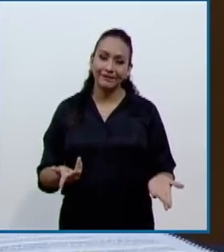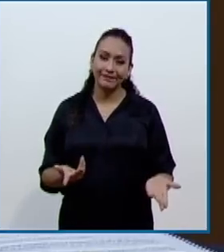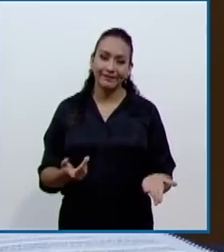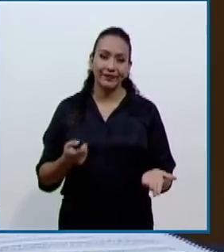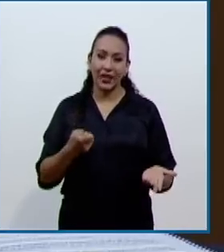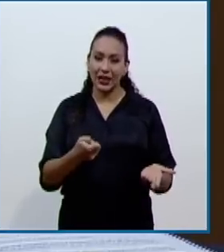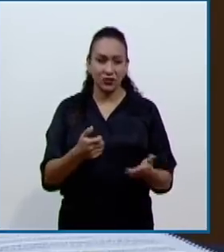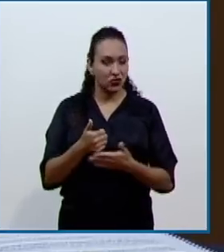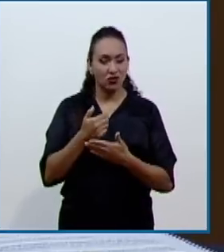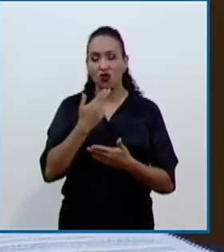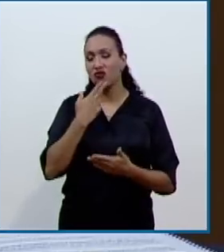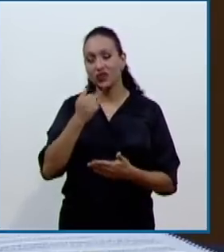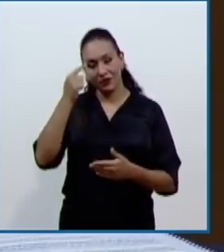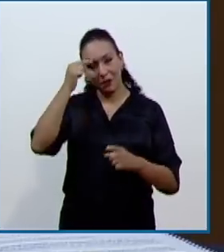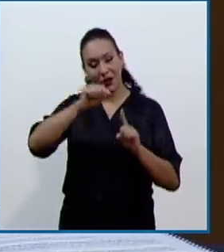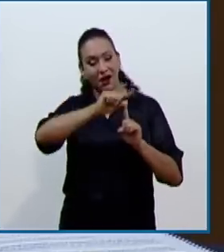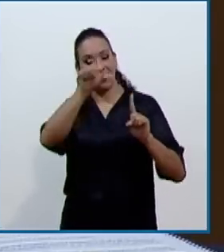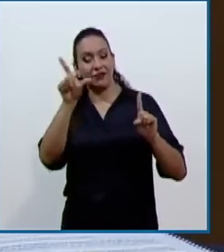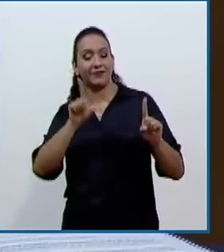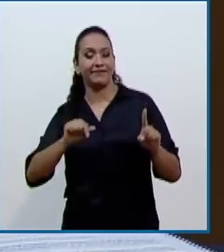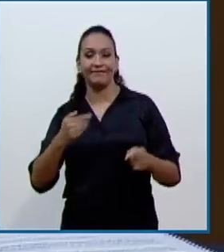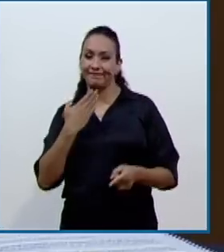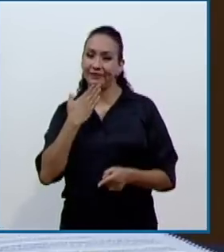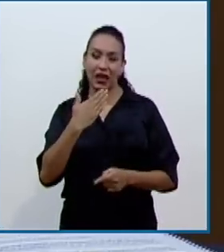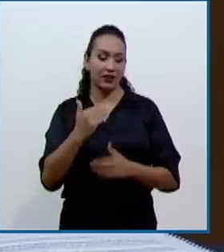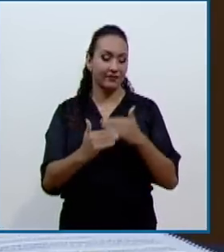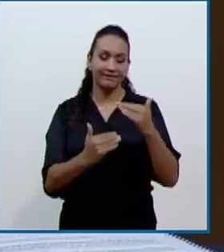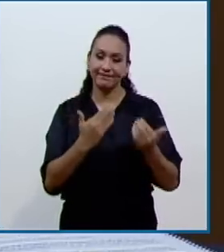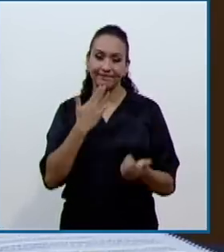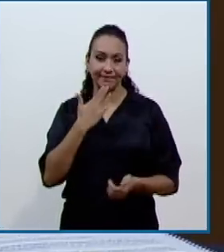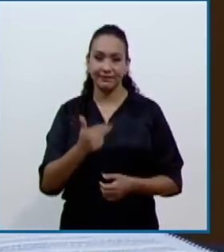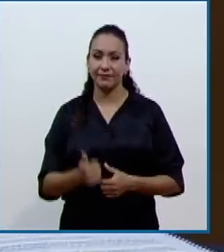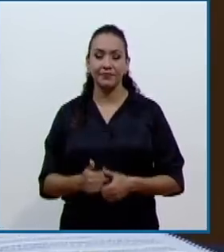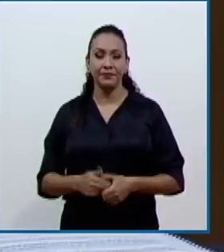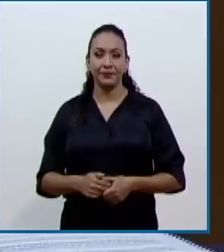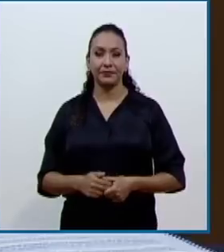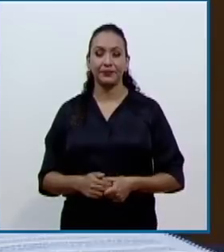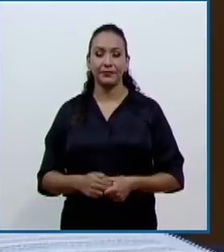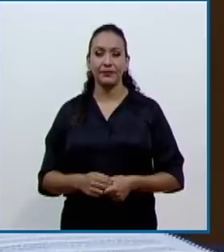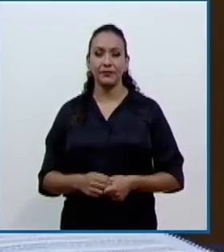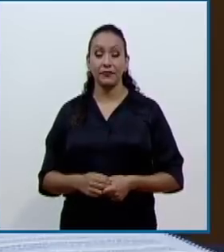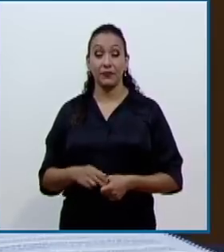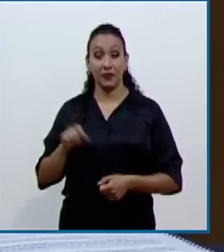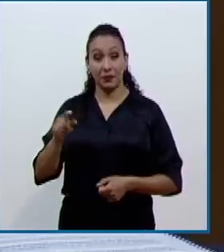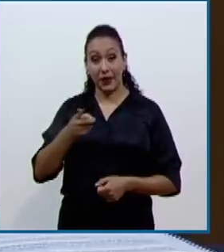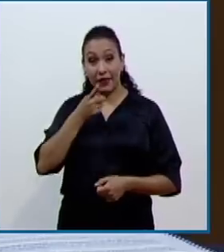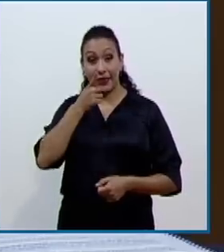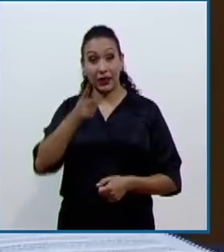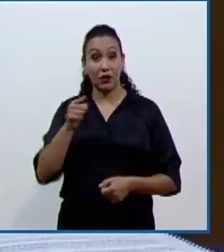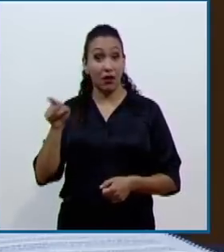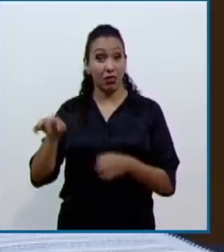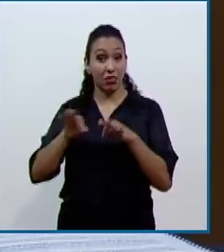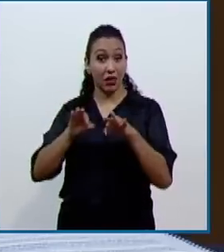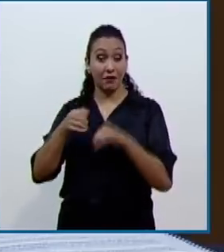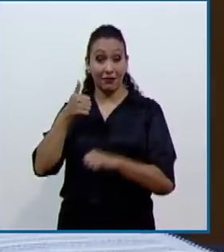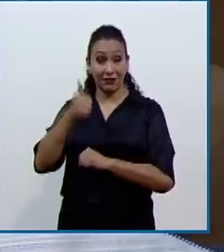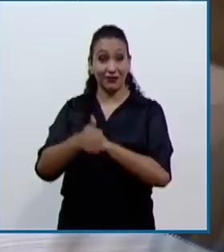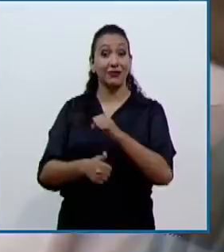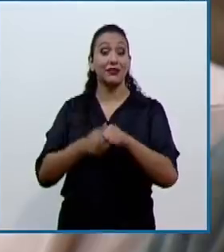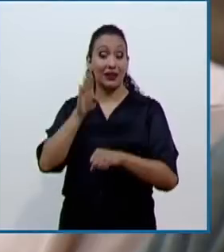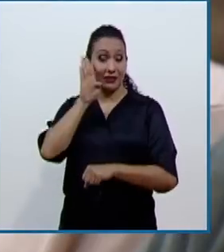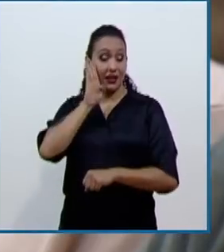una república como la nuestra. En este espacio anunció que después de 6 años de desempeñar el